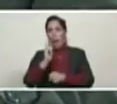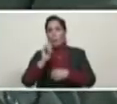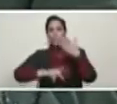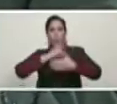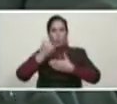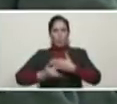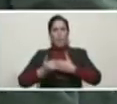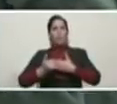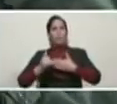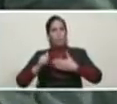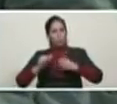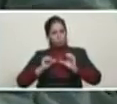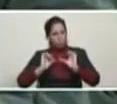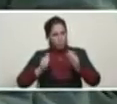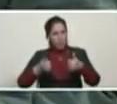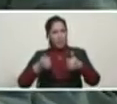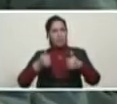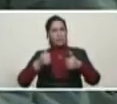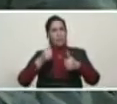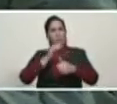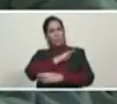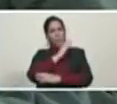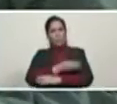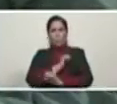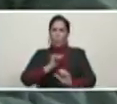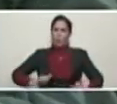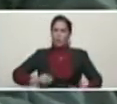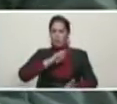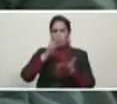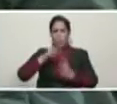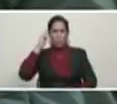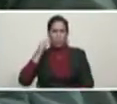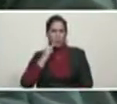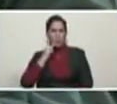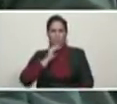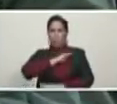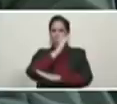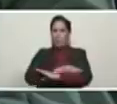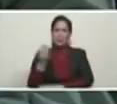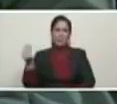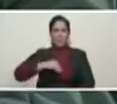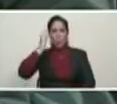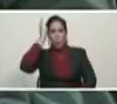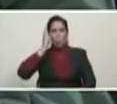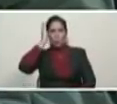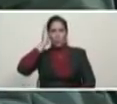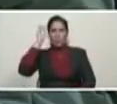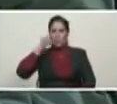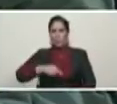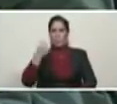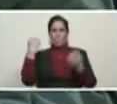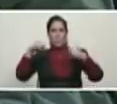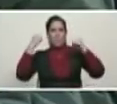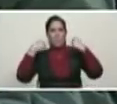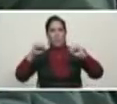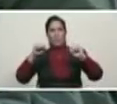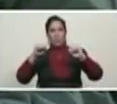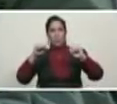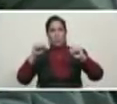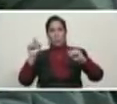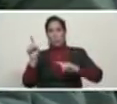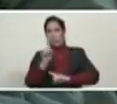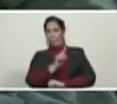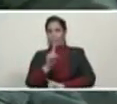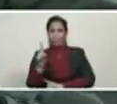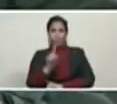la Fuerza Armada se fortalece cada día más en su conciencia y además en su preparación.